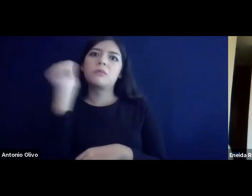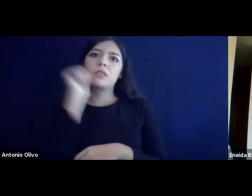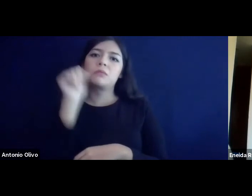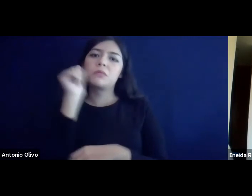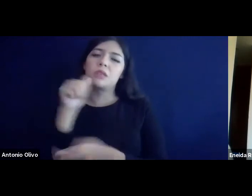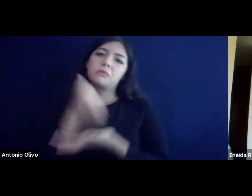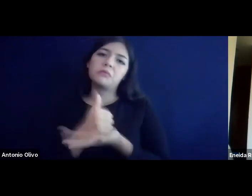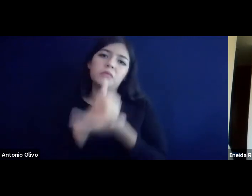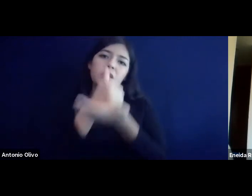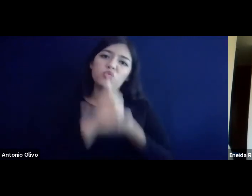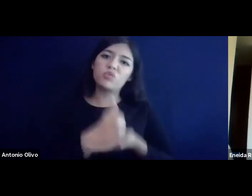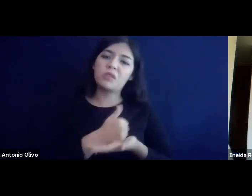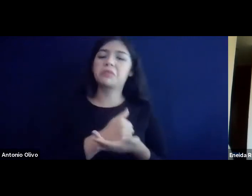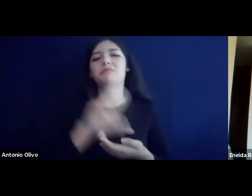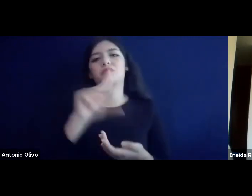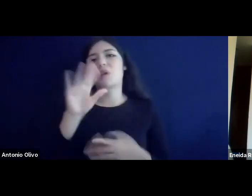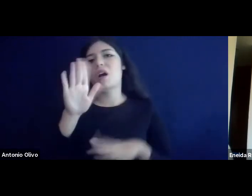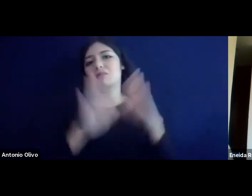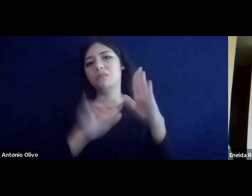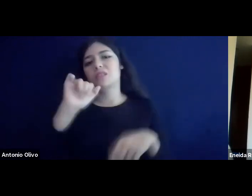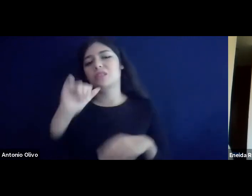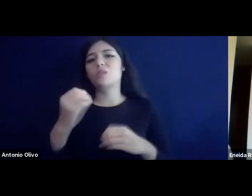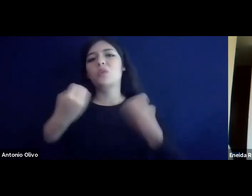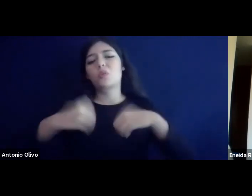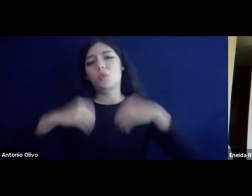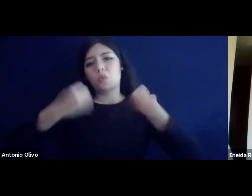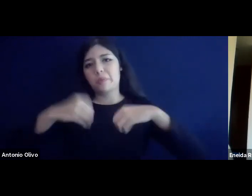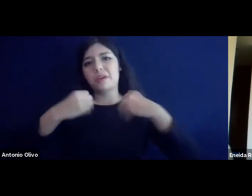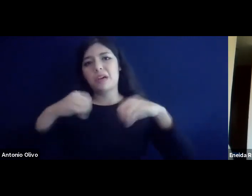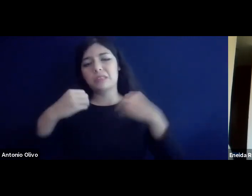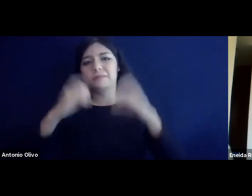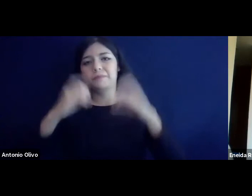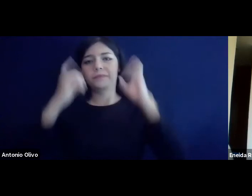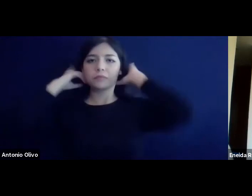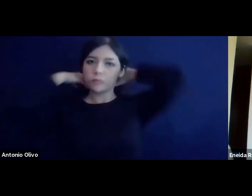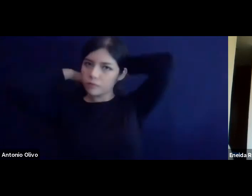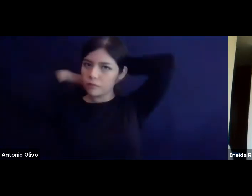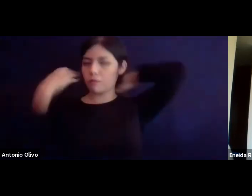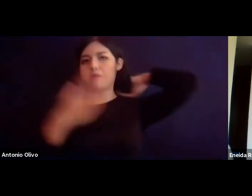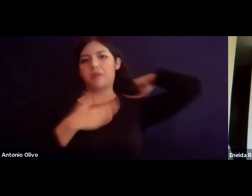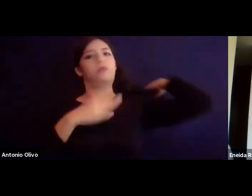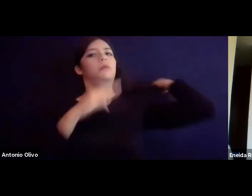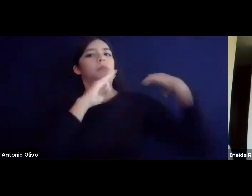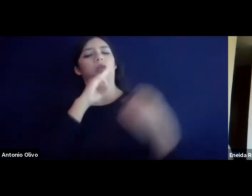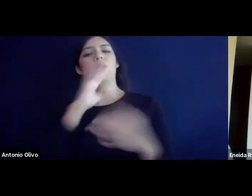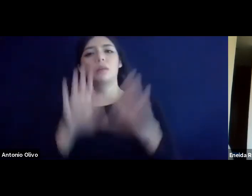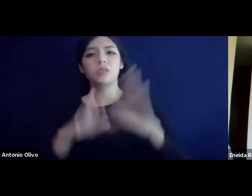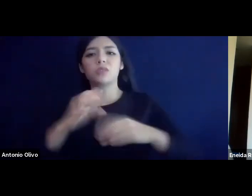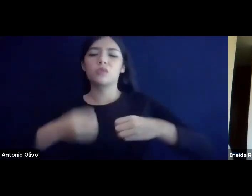más fácil, mas sin embargo, no, o sea, somos extremistas. Nos vamos a